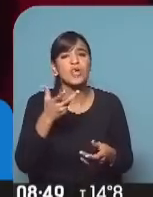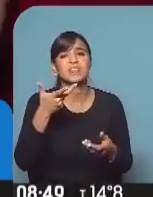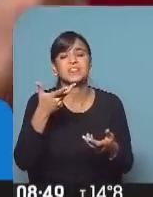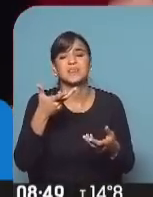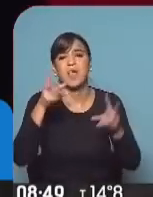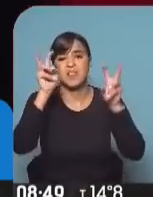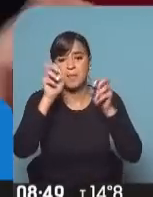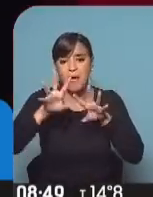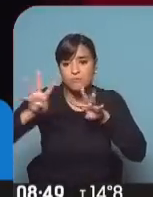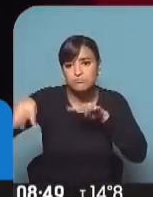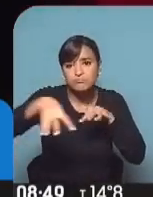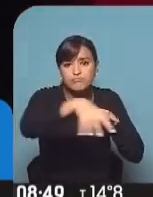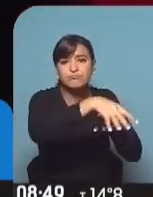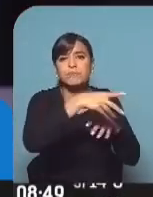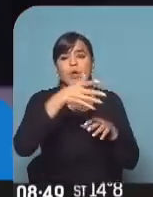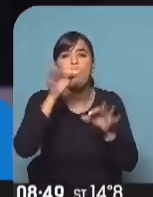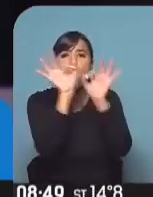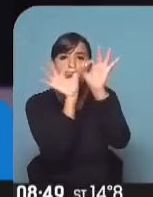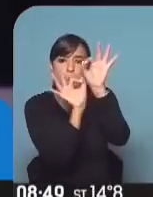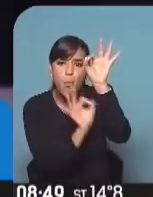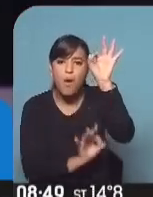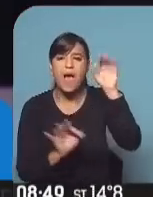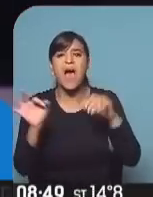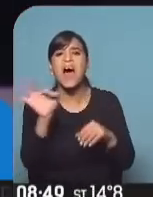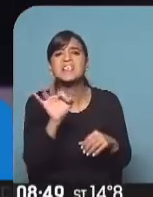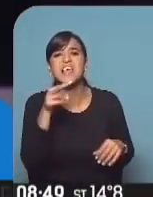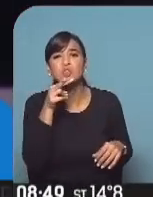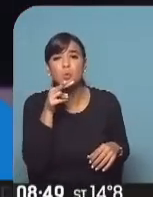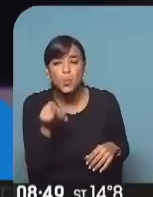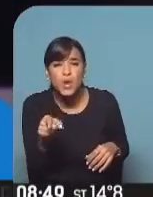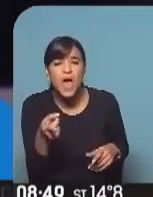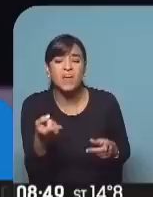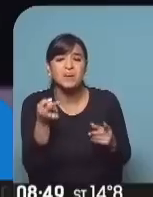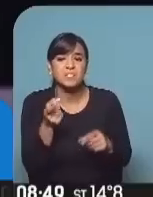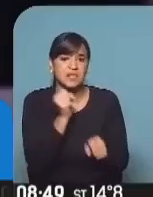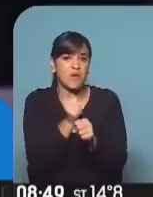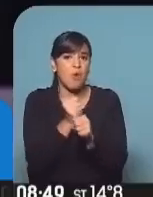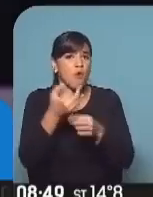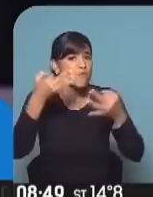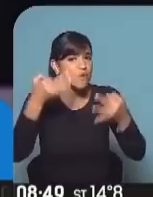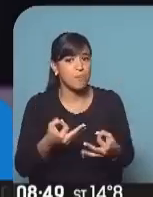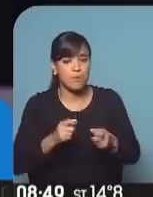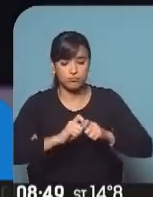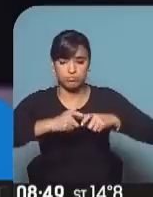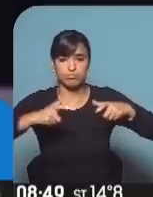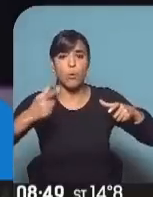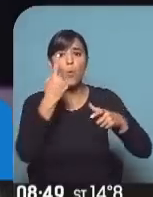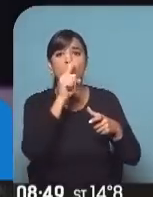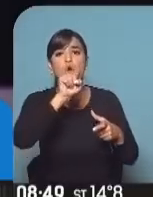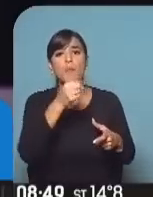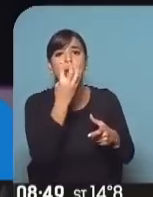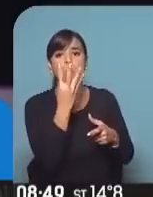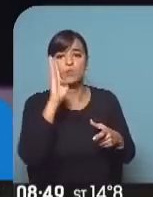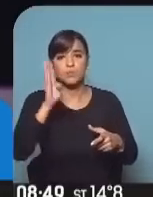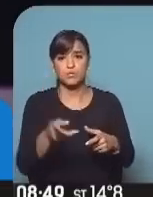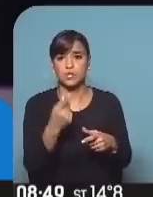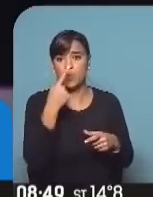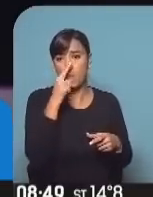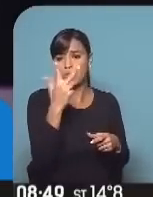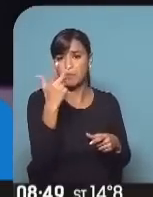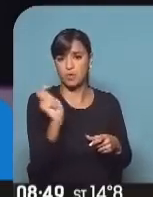cosechas de uva y de aceituna en el crecimiento del el trabajo formal ha crecido un 1,4 por ciento en el último trimestre